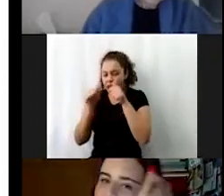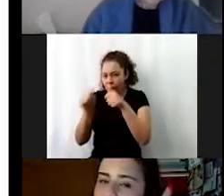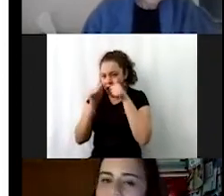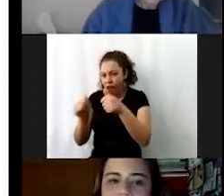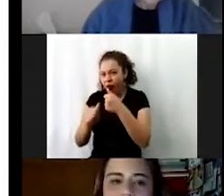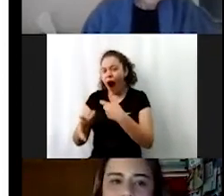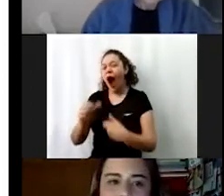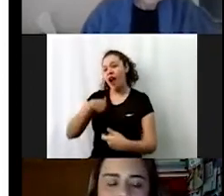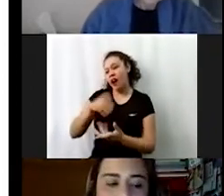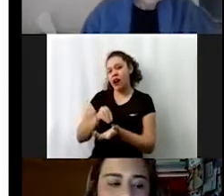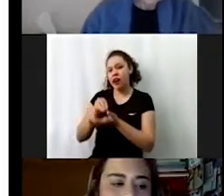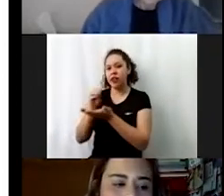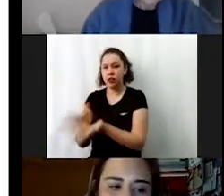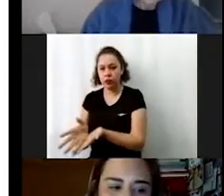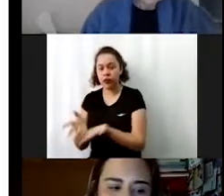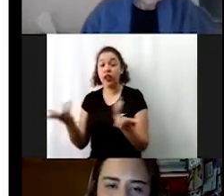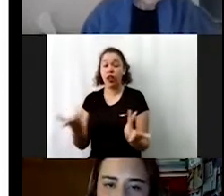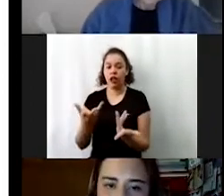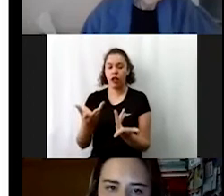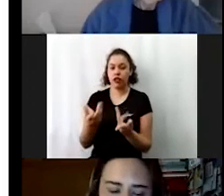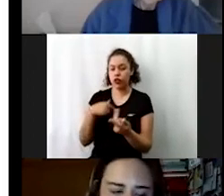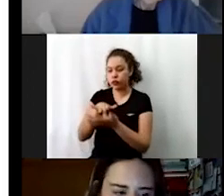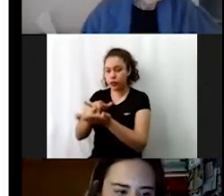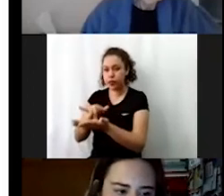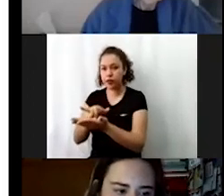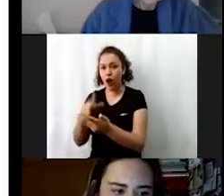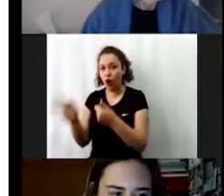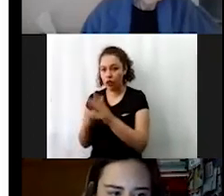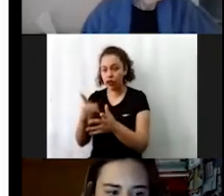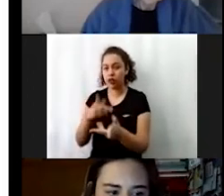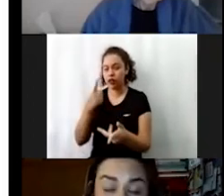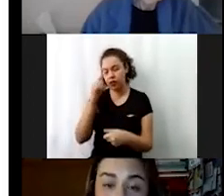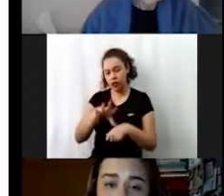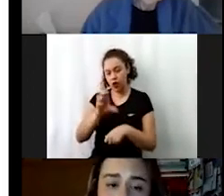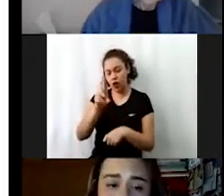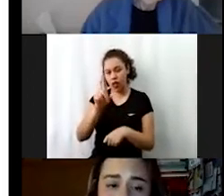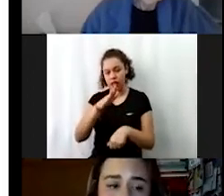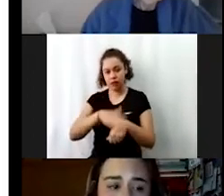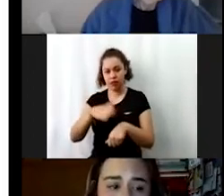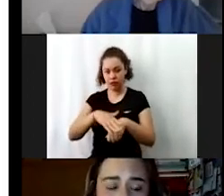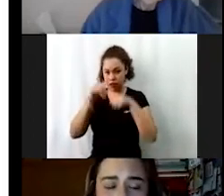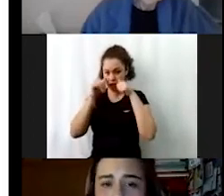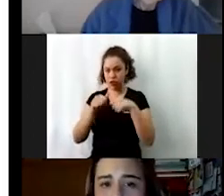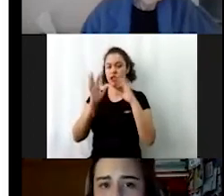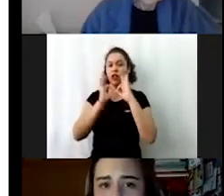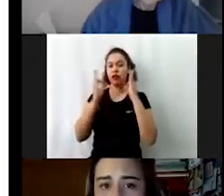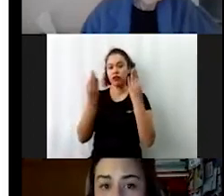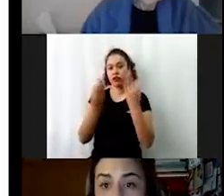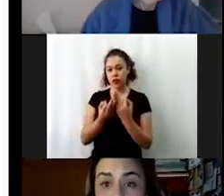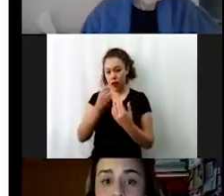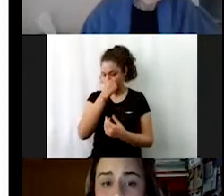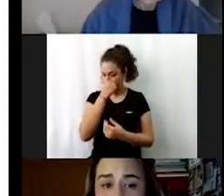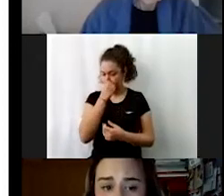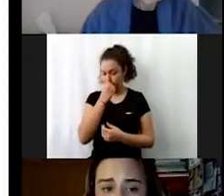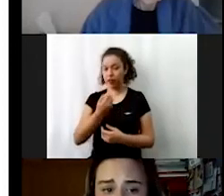ODS más taquilleros. O sea, en la etapa de formación, y es algo que tenemos que aprender muy bien, tenemos que ser capaces de tener